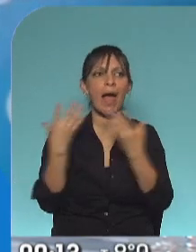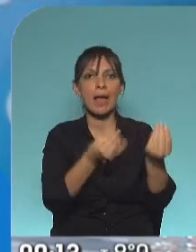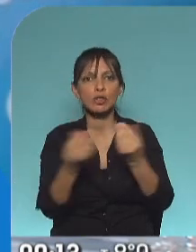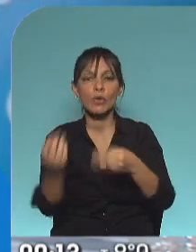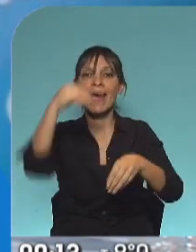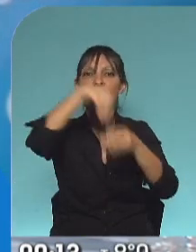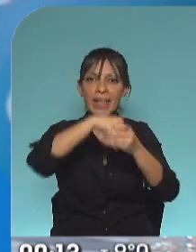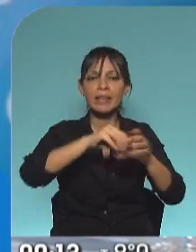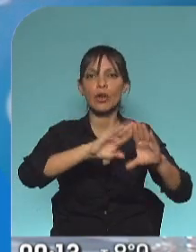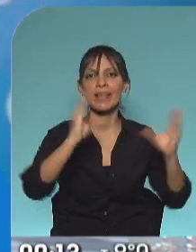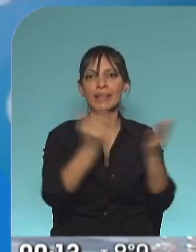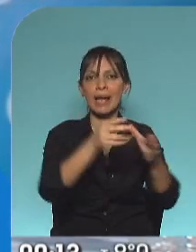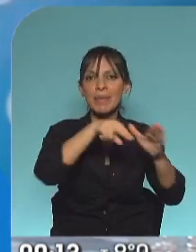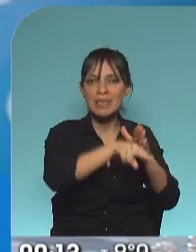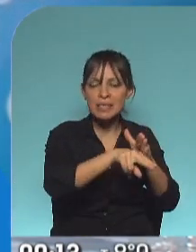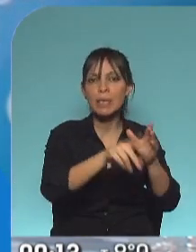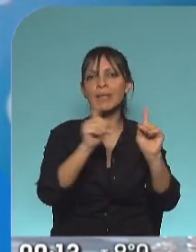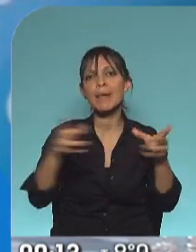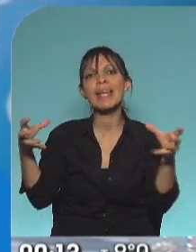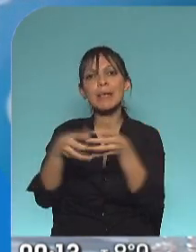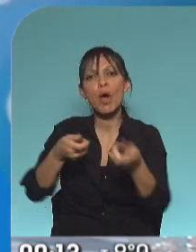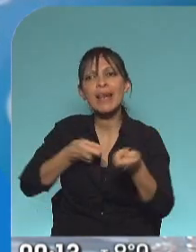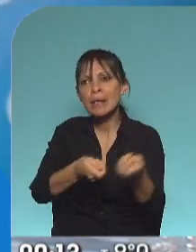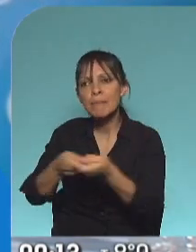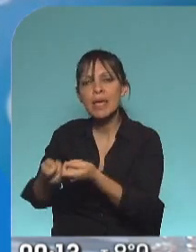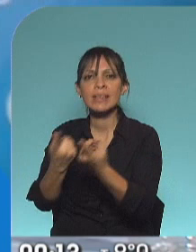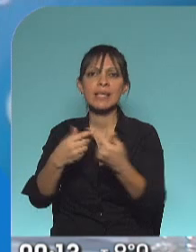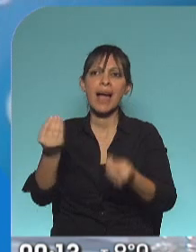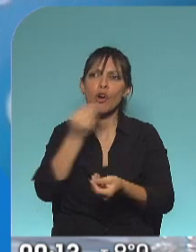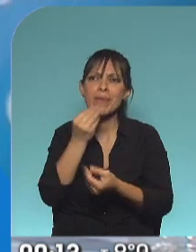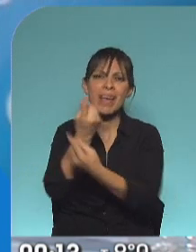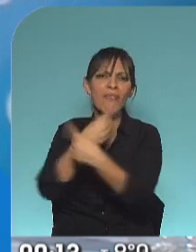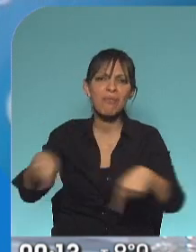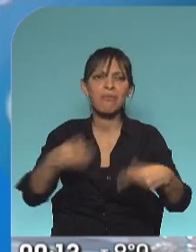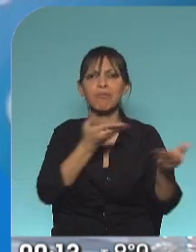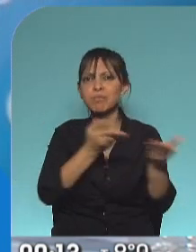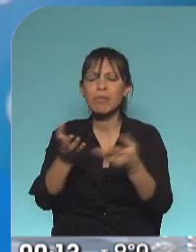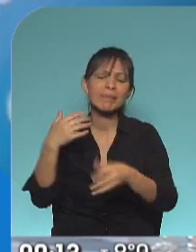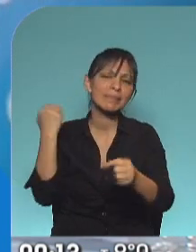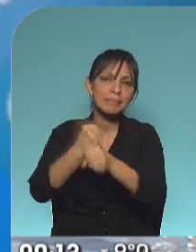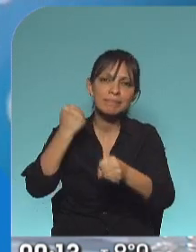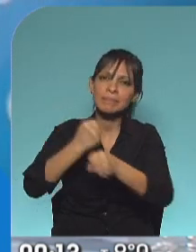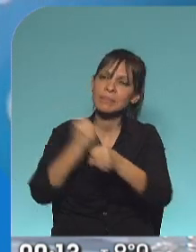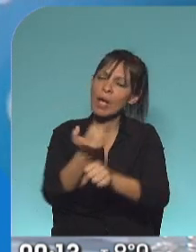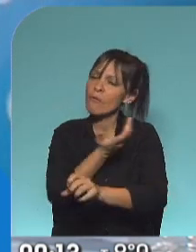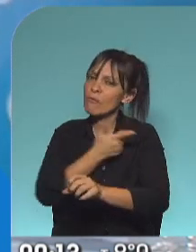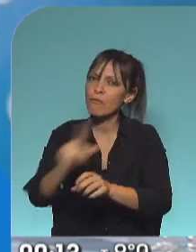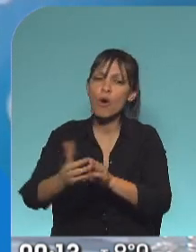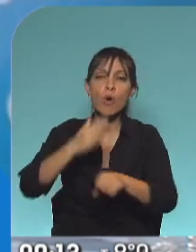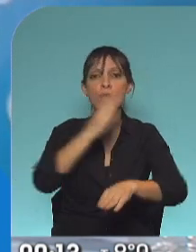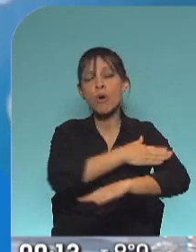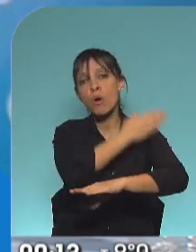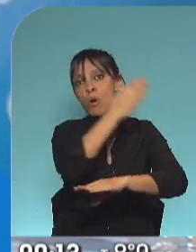terapias intensivas, todo el equipo de limpieza, el equipo de gastronomía, están trabajando hace mucho tiempo.